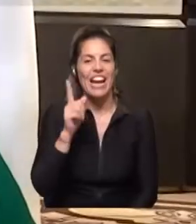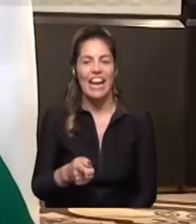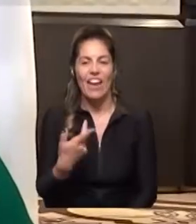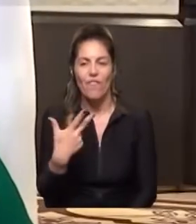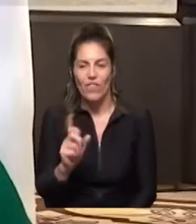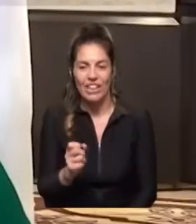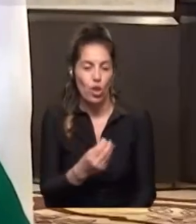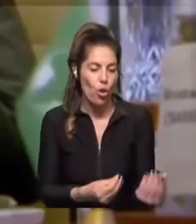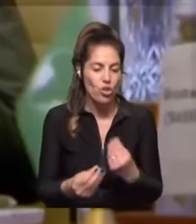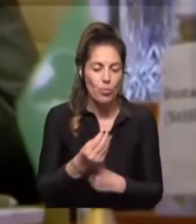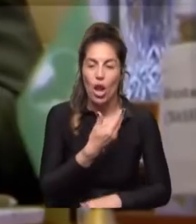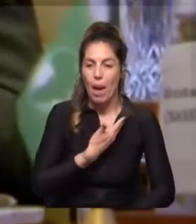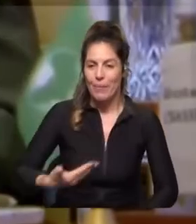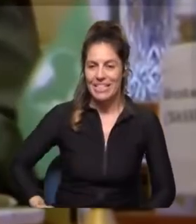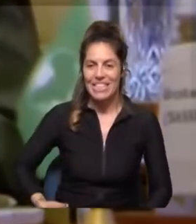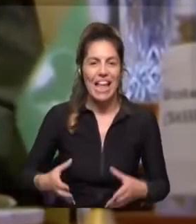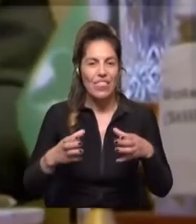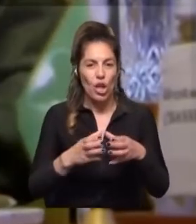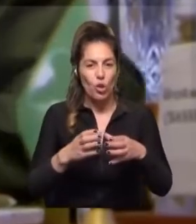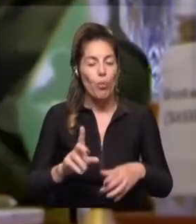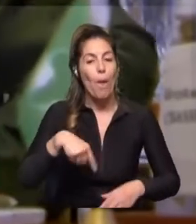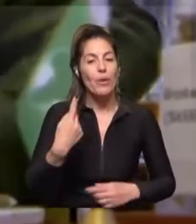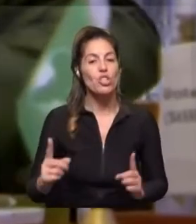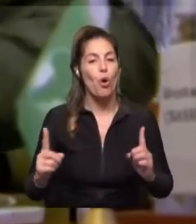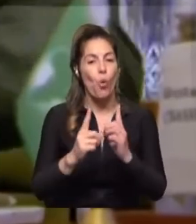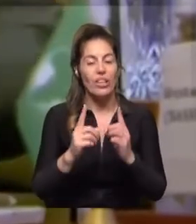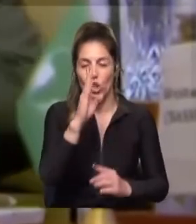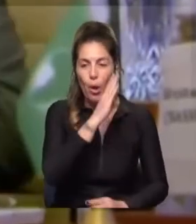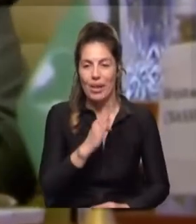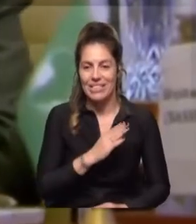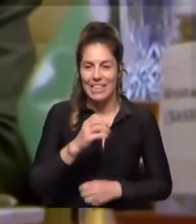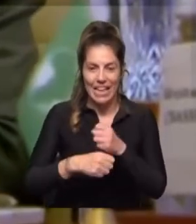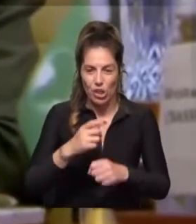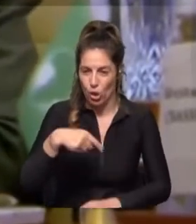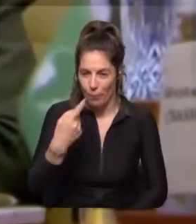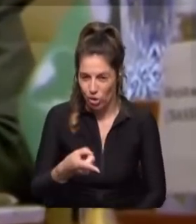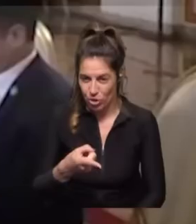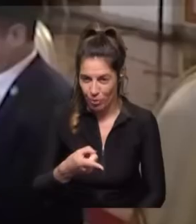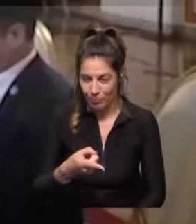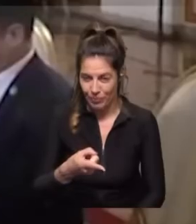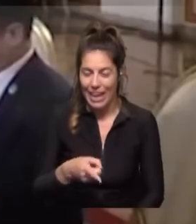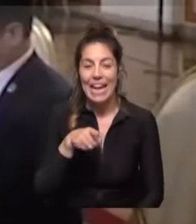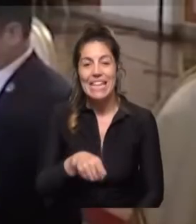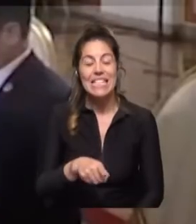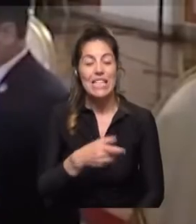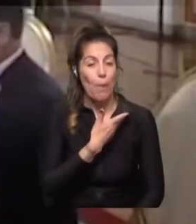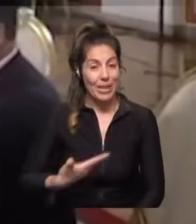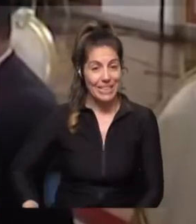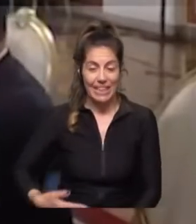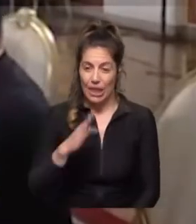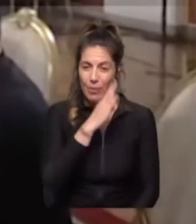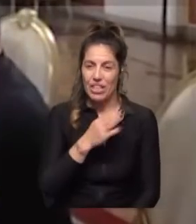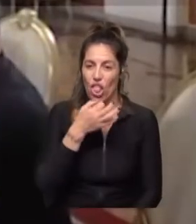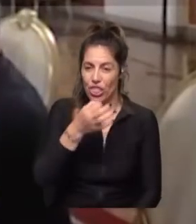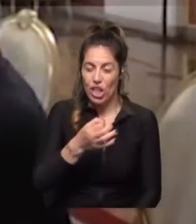asumió la presidencia del grupo que deberá celebrar su próximo encuentro en Brasil el año próximo en ese sentido el mandatario brasileño dijo que